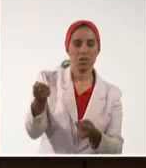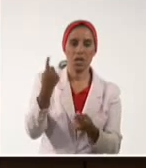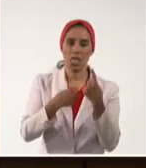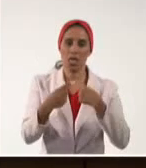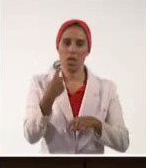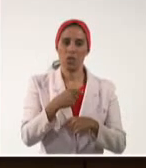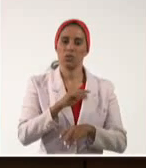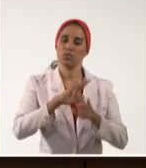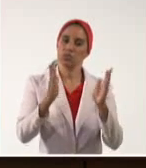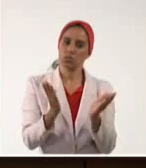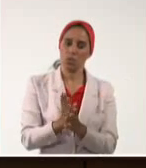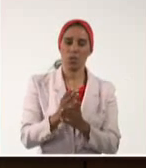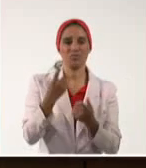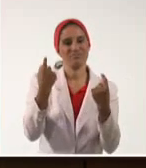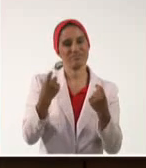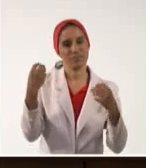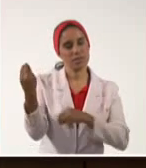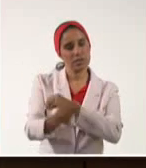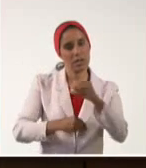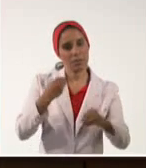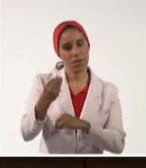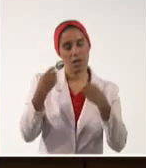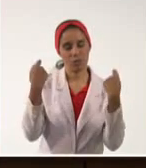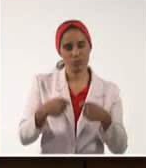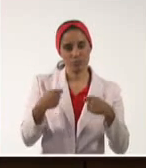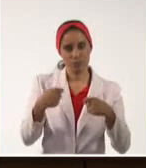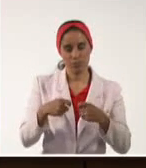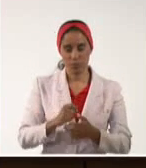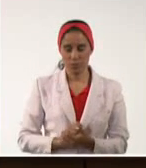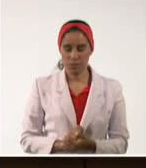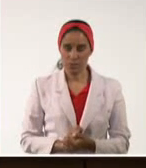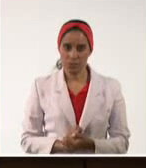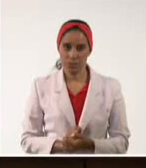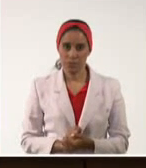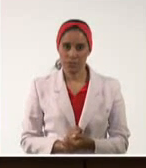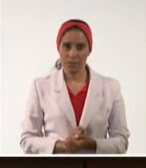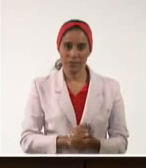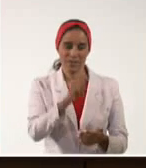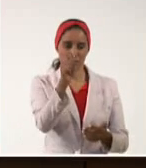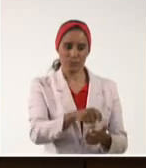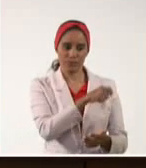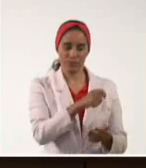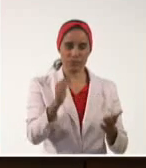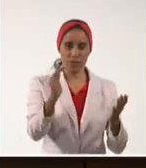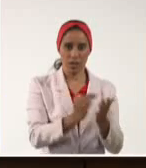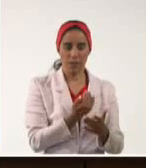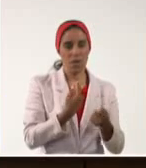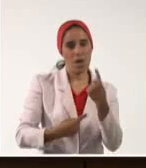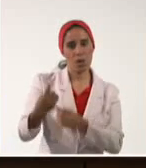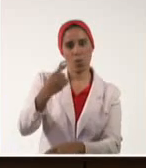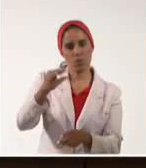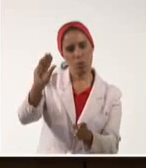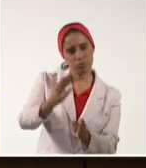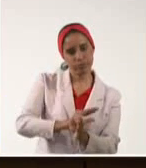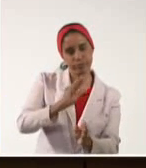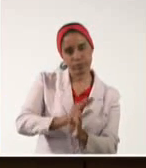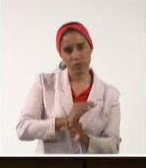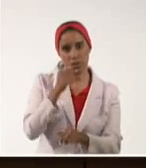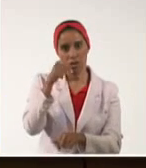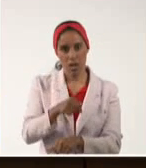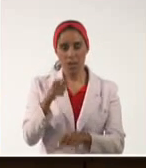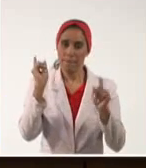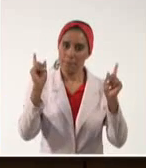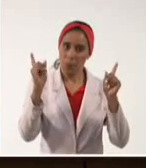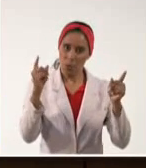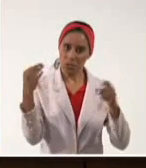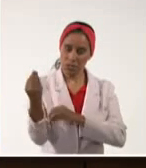lo que debe ser cambiado. La eliminación paulatina de algunos subsidios y los cambios en la política fiscal, entre